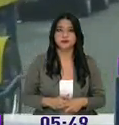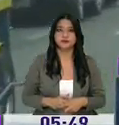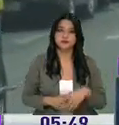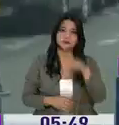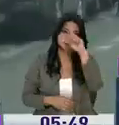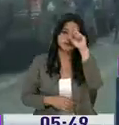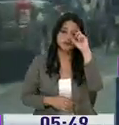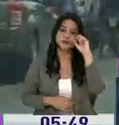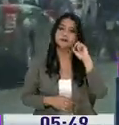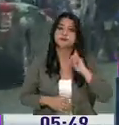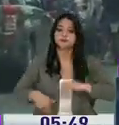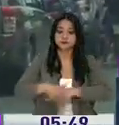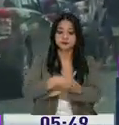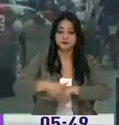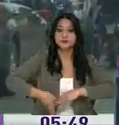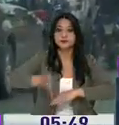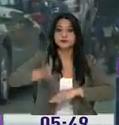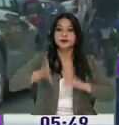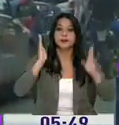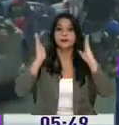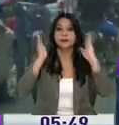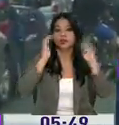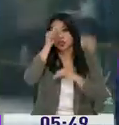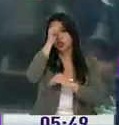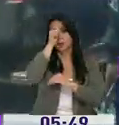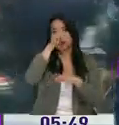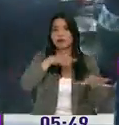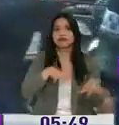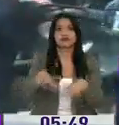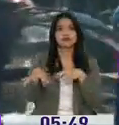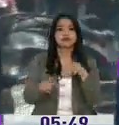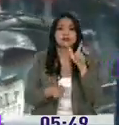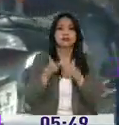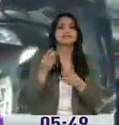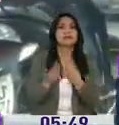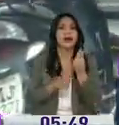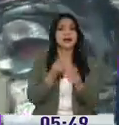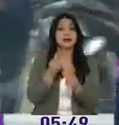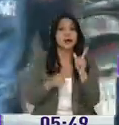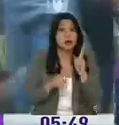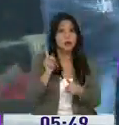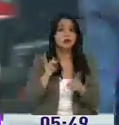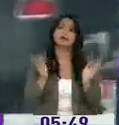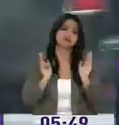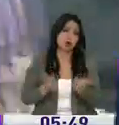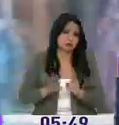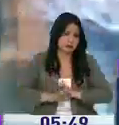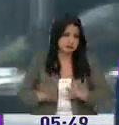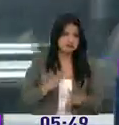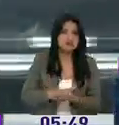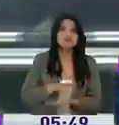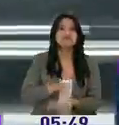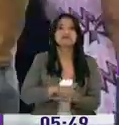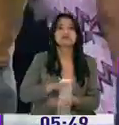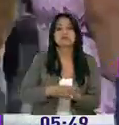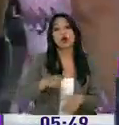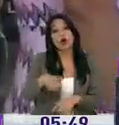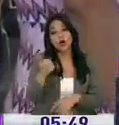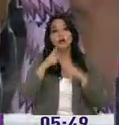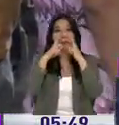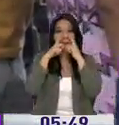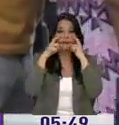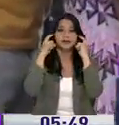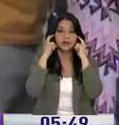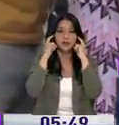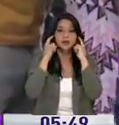En las calles de Babahoyo el domingo se vio un movimiento de ciudadanos, algunos con normalidad, otros usando mascarillas,